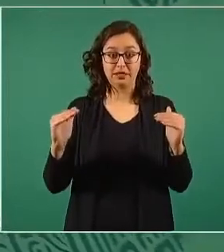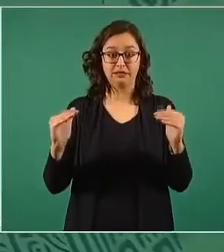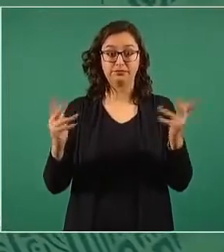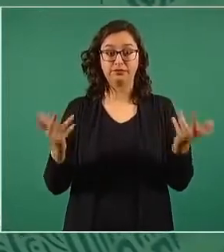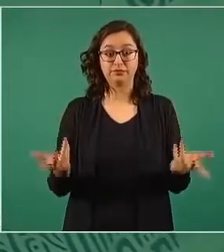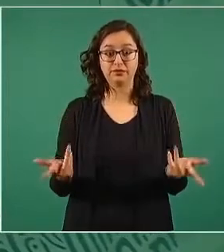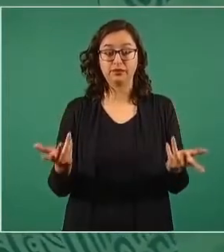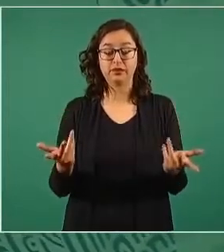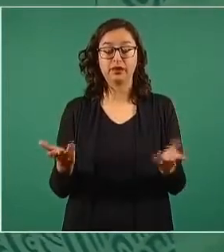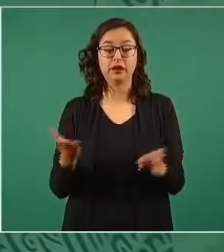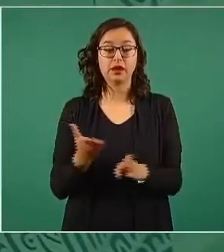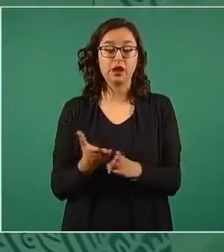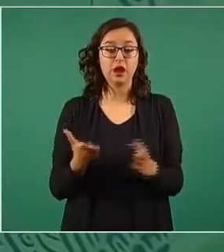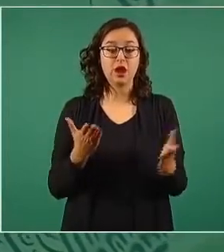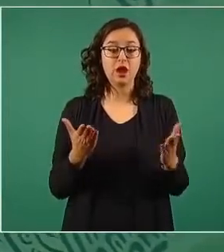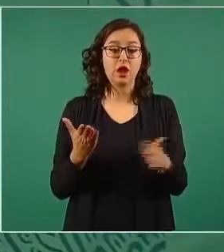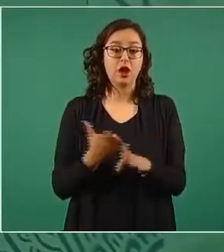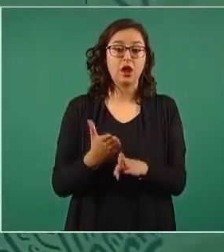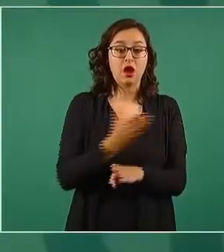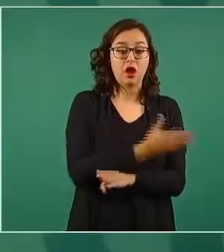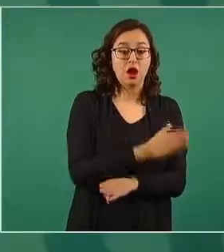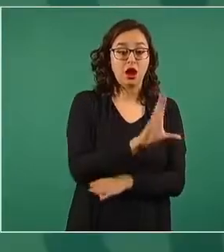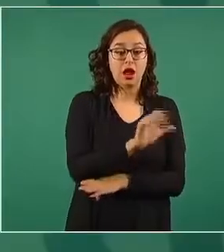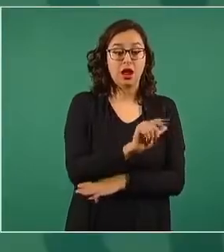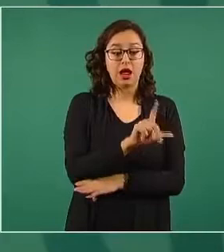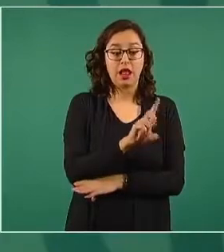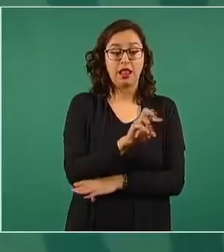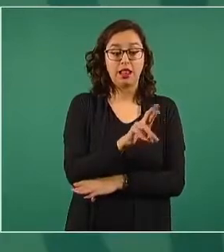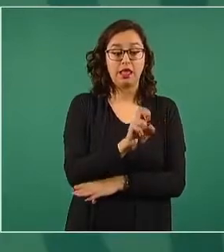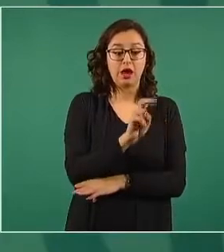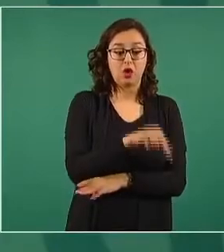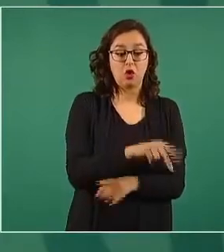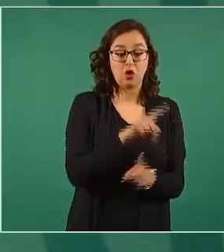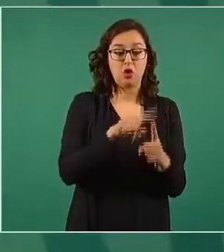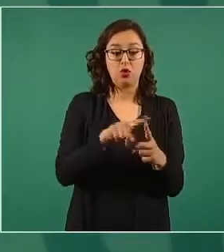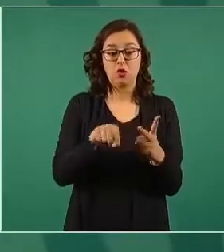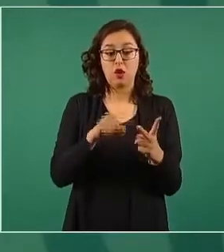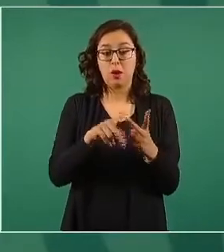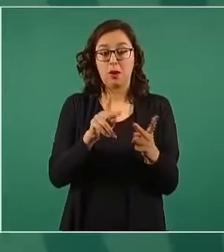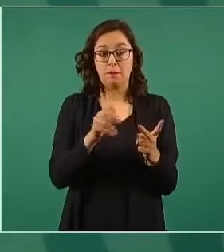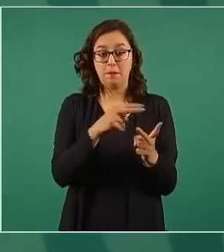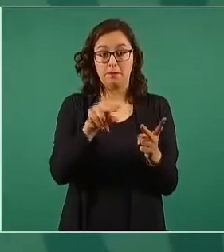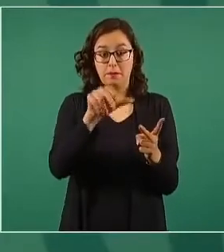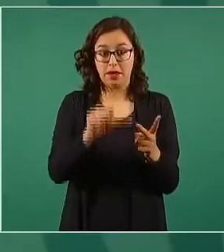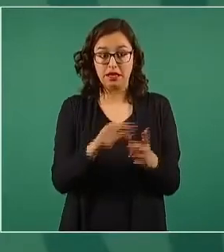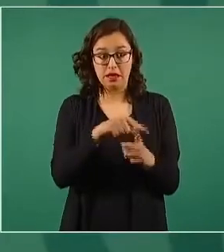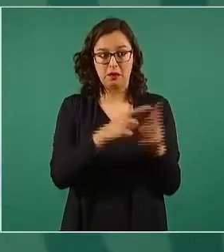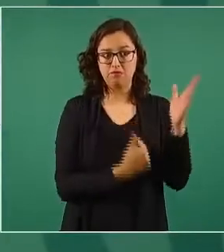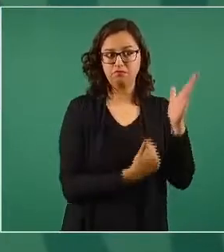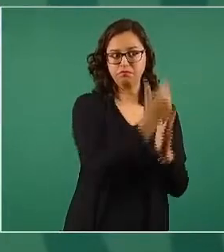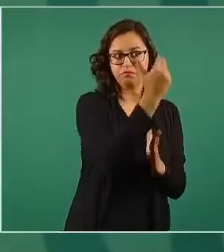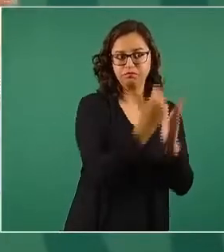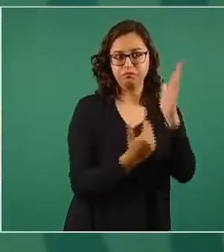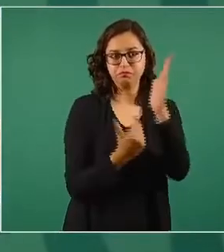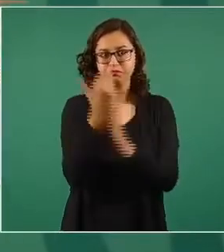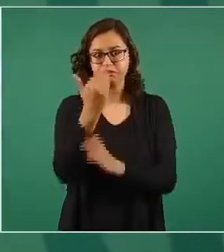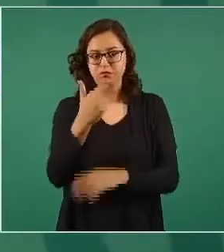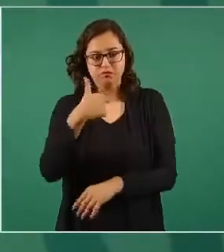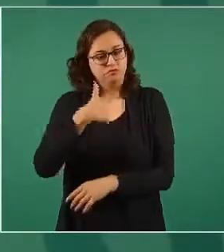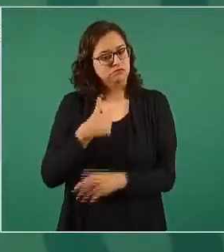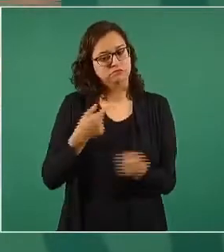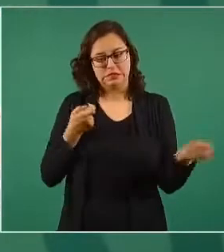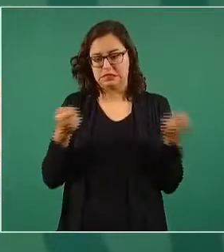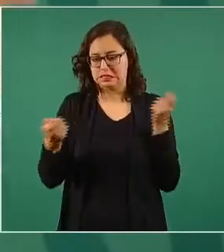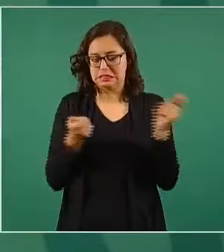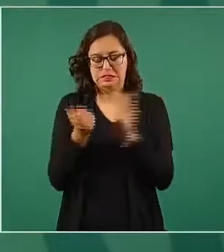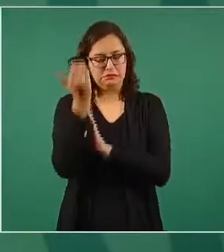durante el gobierno del presidente Calderón y durante el gobierno de Peña Nieto. Ya lo tengo